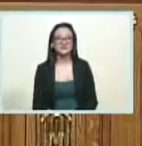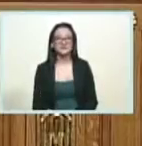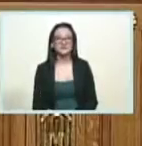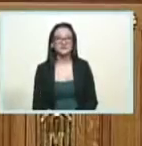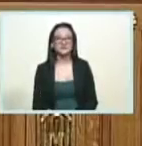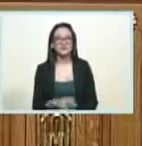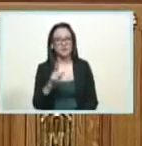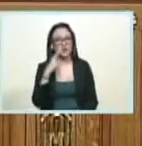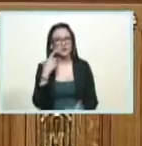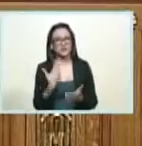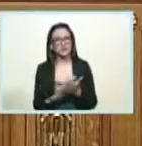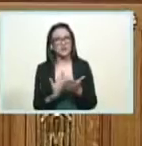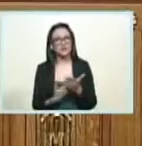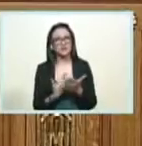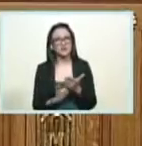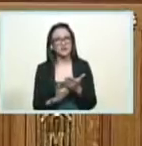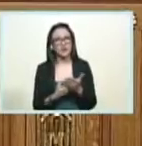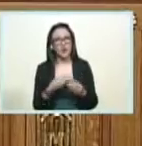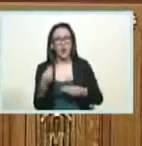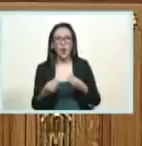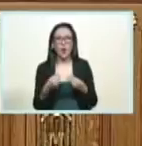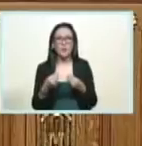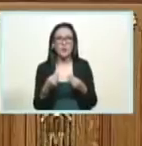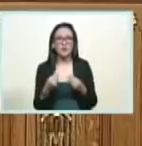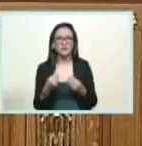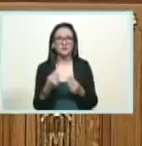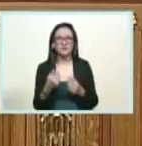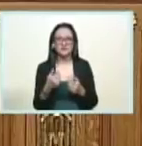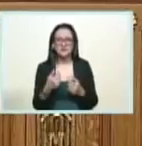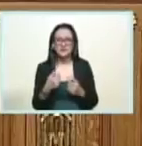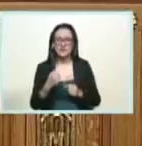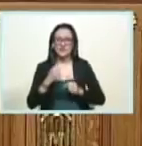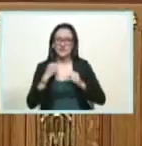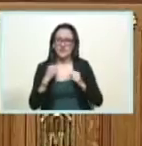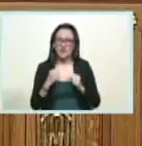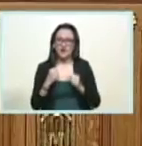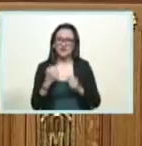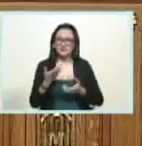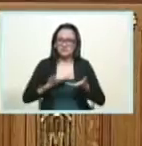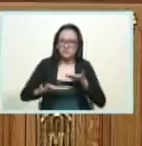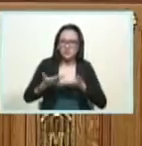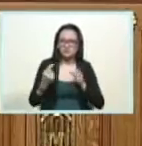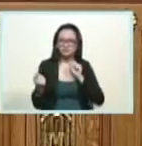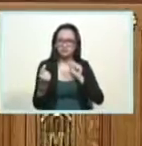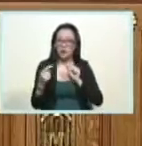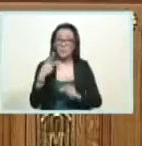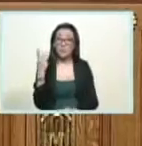Ellos son testigos excepcionales de cómo se desarrolló una intensa negociación política.